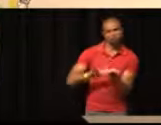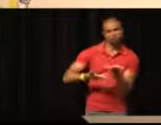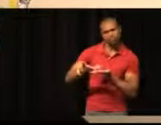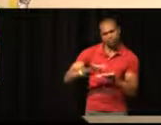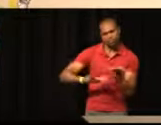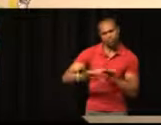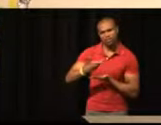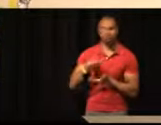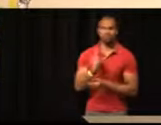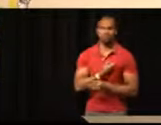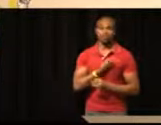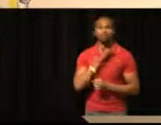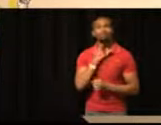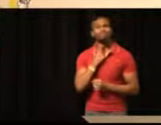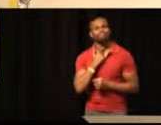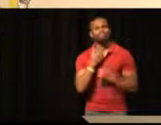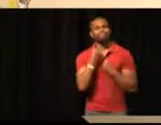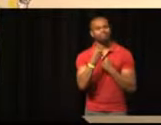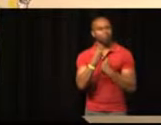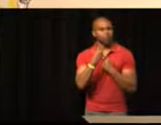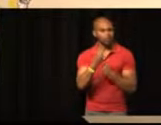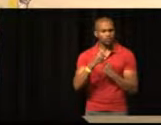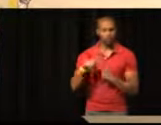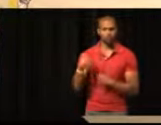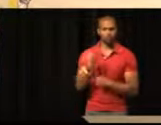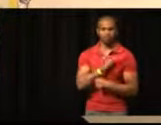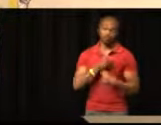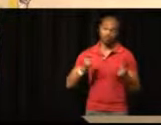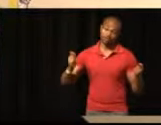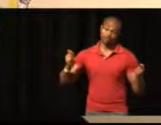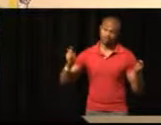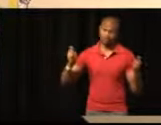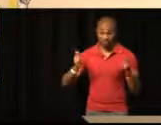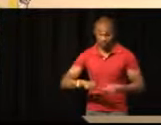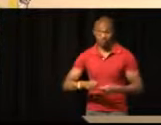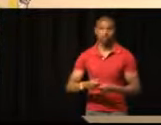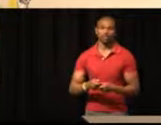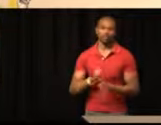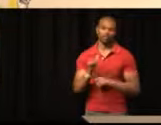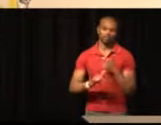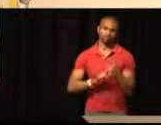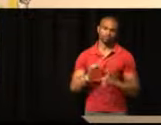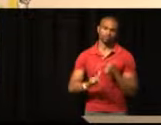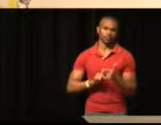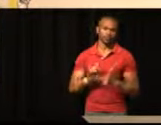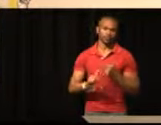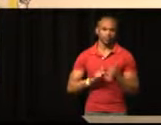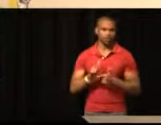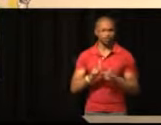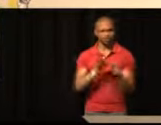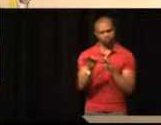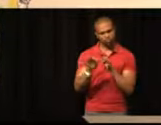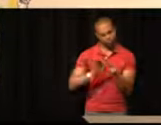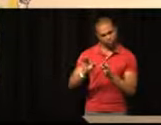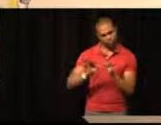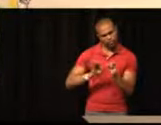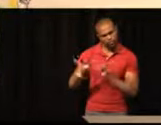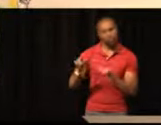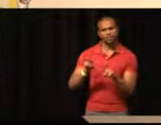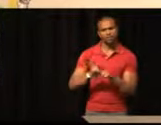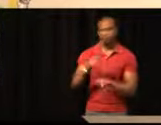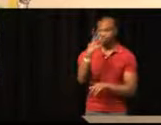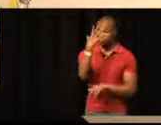de nuestra formación, nuestra fuerza de voluntad y nuestra capacidad de trabajo, de